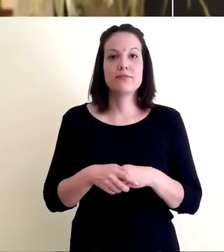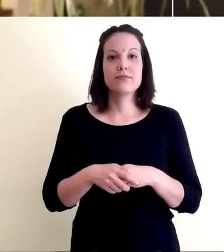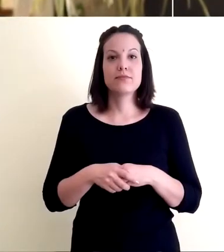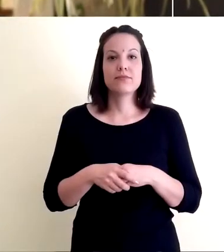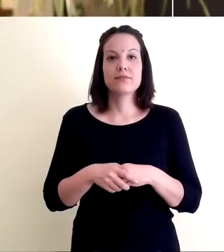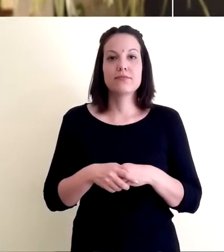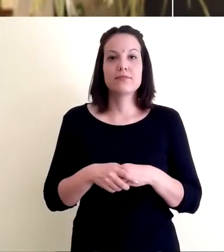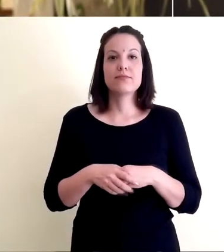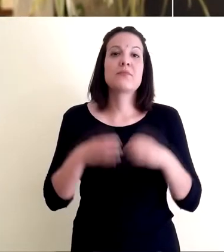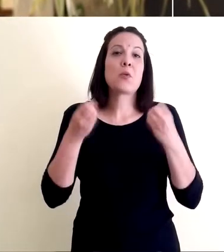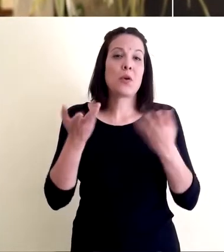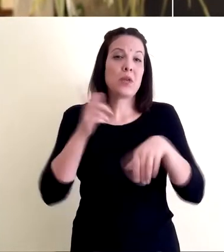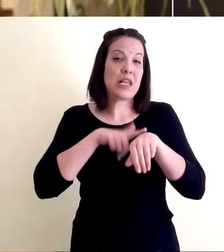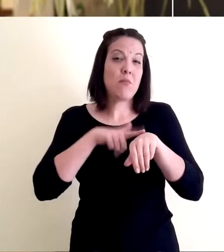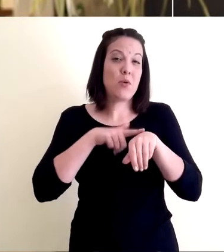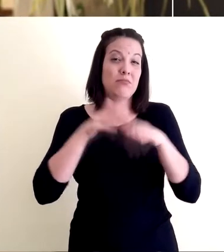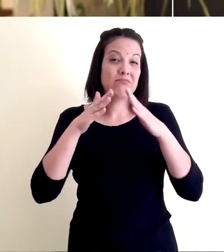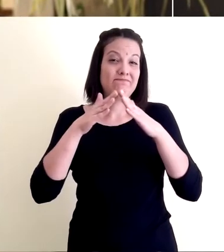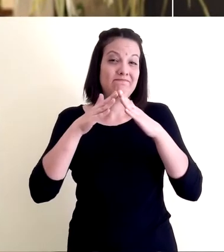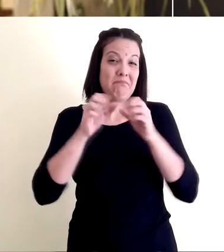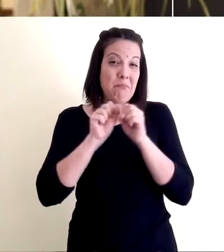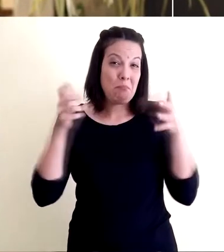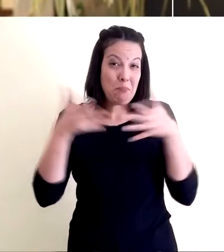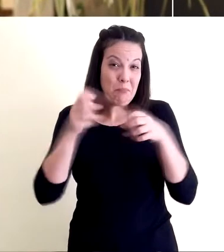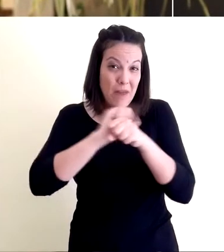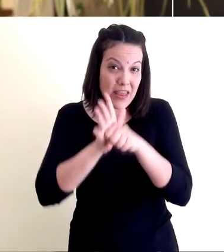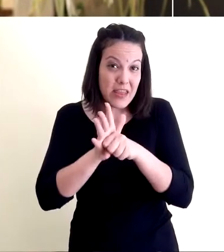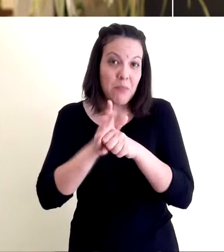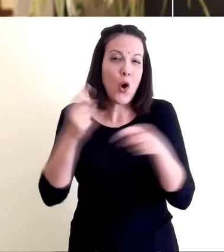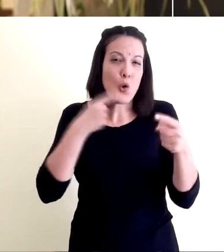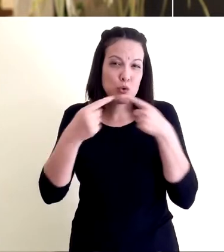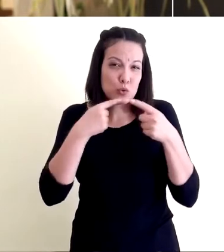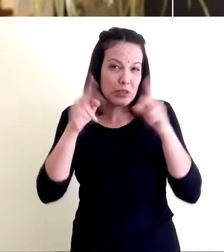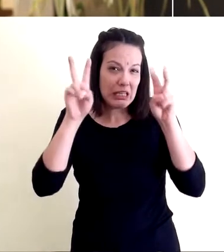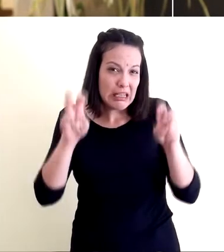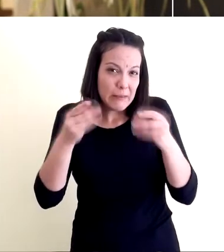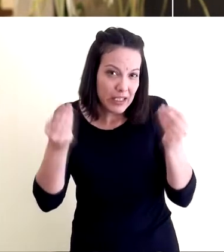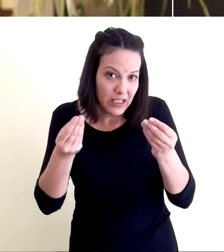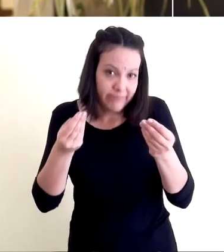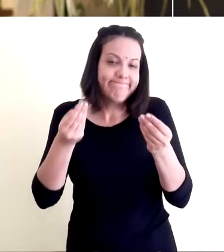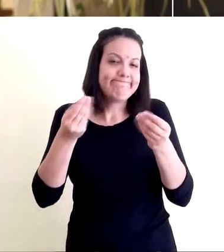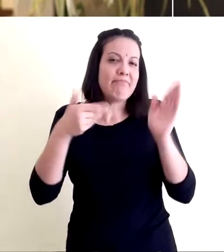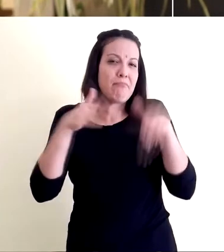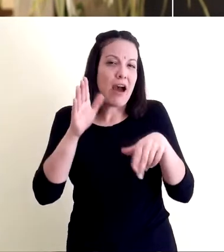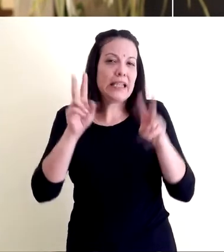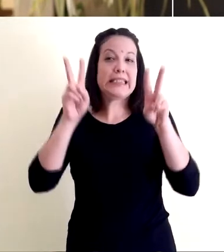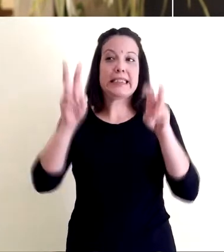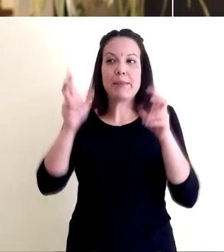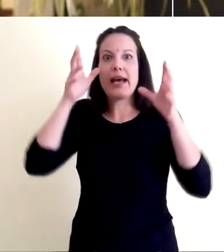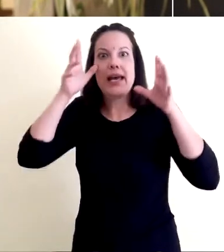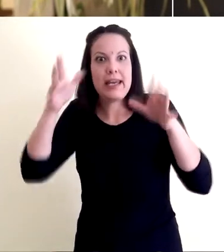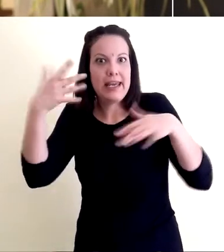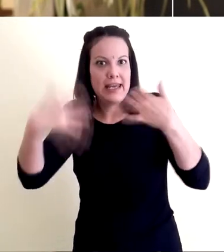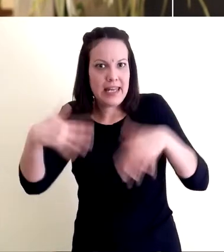Básicamente las consultas en pandemia se redujeron mucho a situaciones graves. No